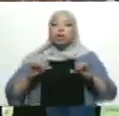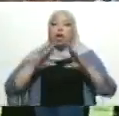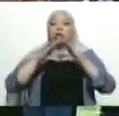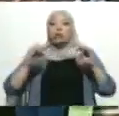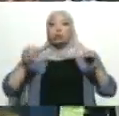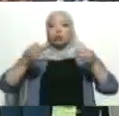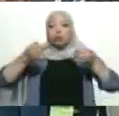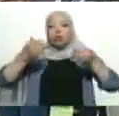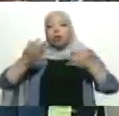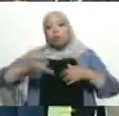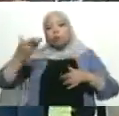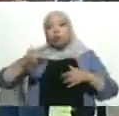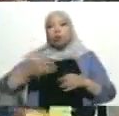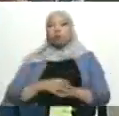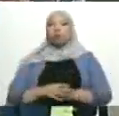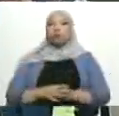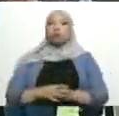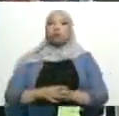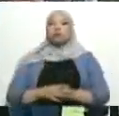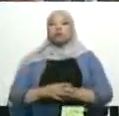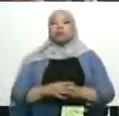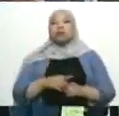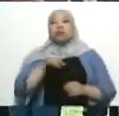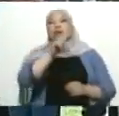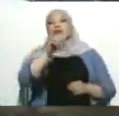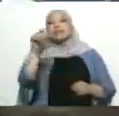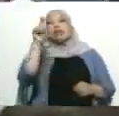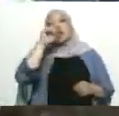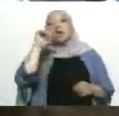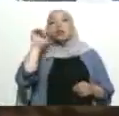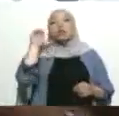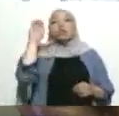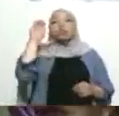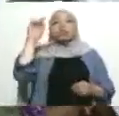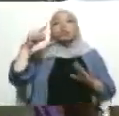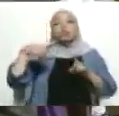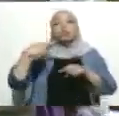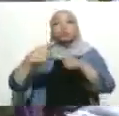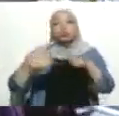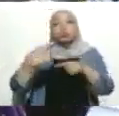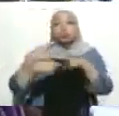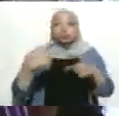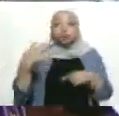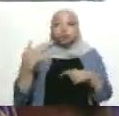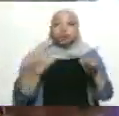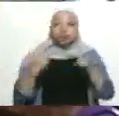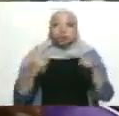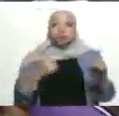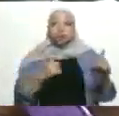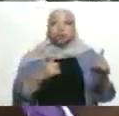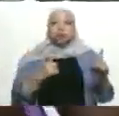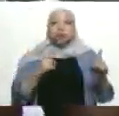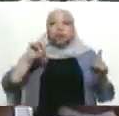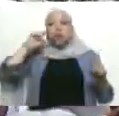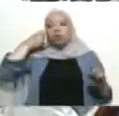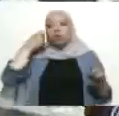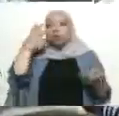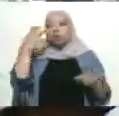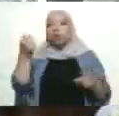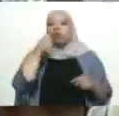nuestros hijos. Porque cuando hayan pasado 100 años y alguien pase por aquí y no logre entender